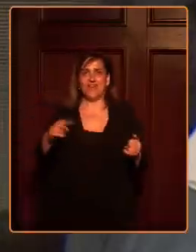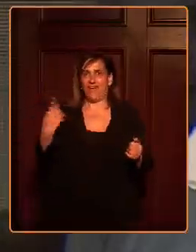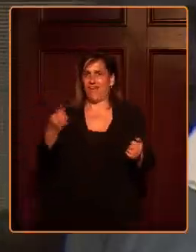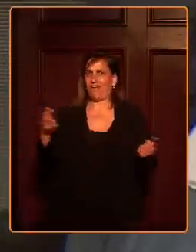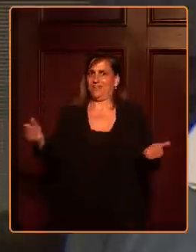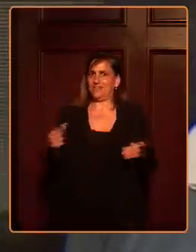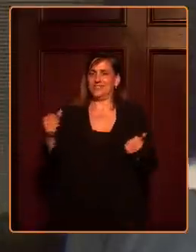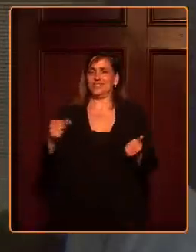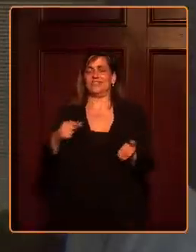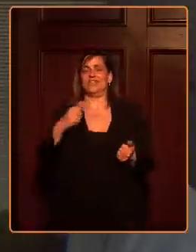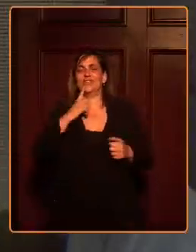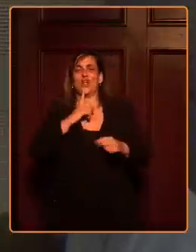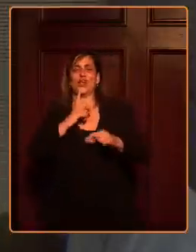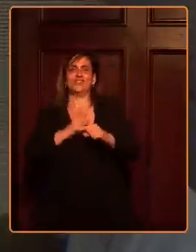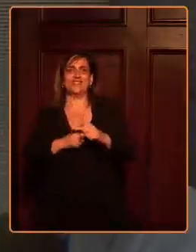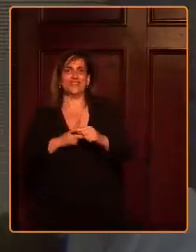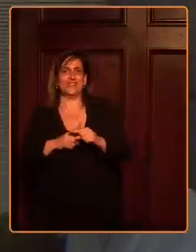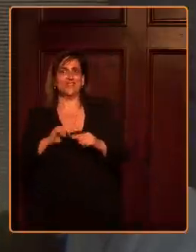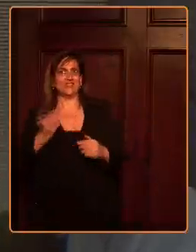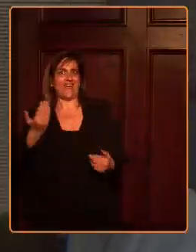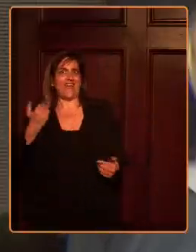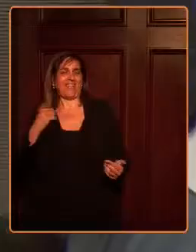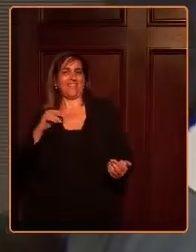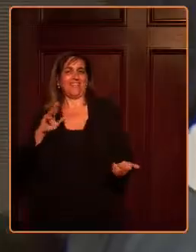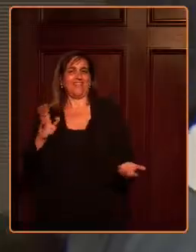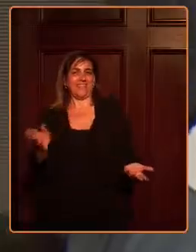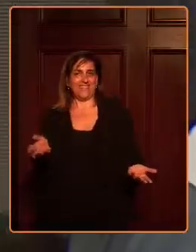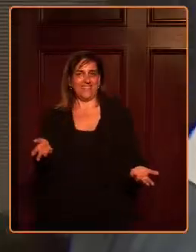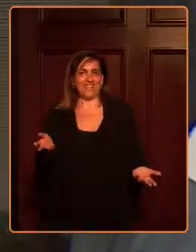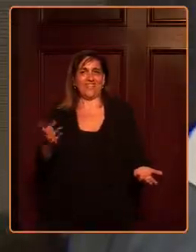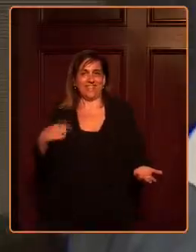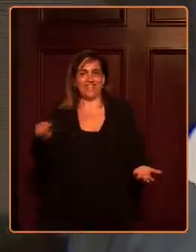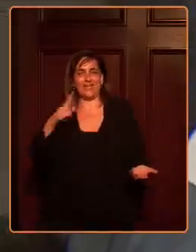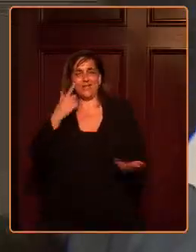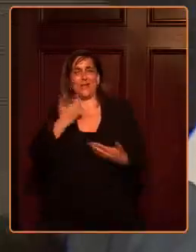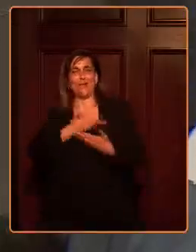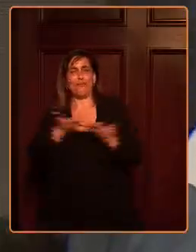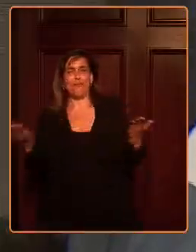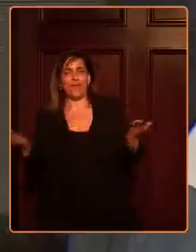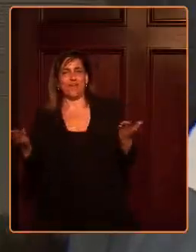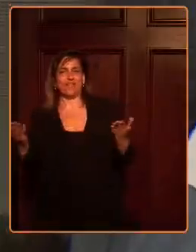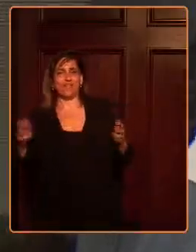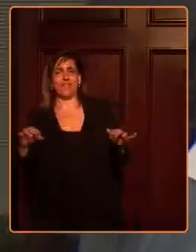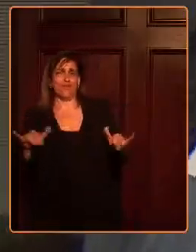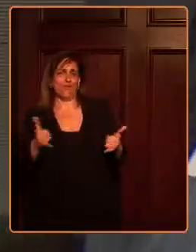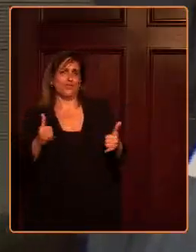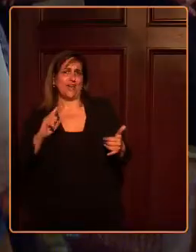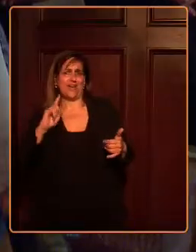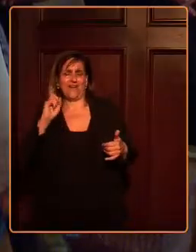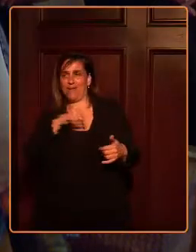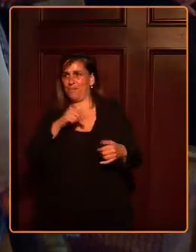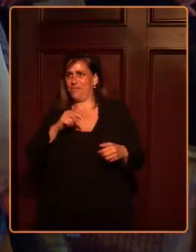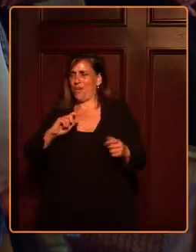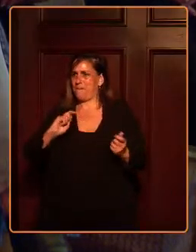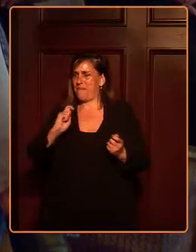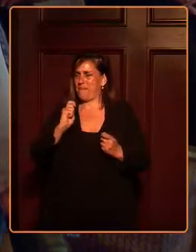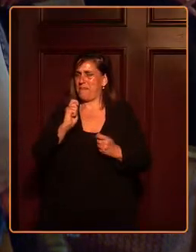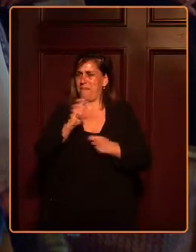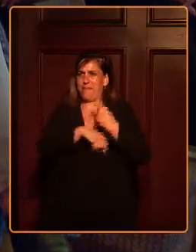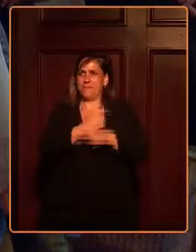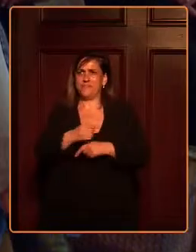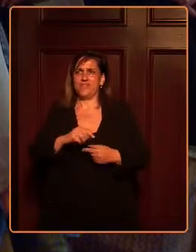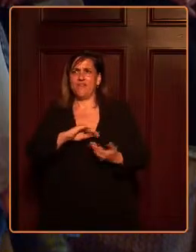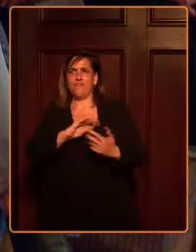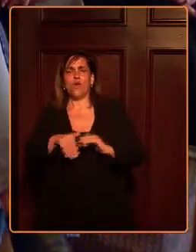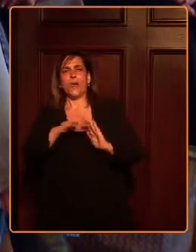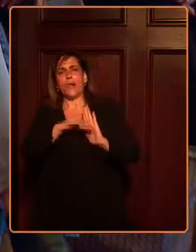del 21, ¿no? Y la verdad que eso refleja este vértigo en el que estamos viviendo. La hoja de ruta sobre